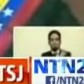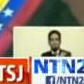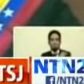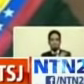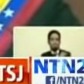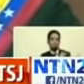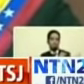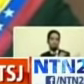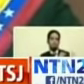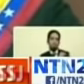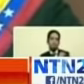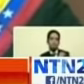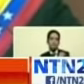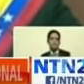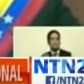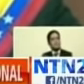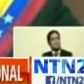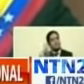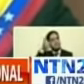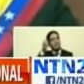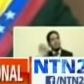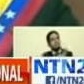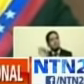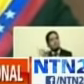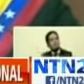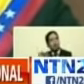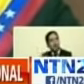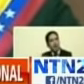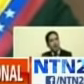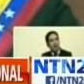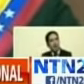a este alto tribunal de la República,